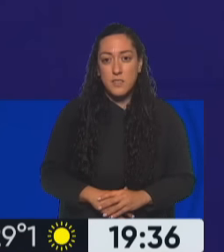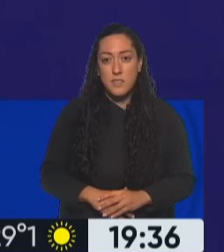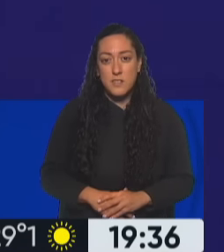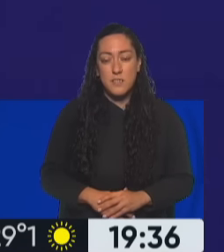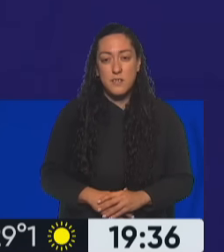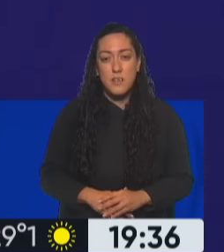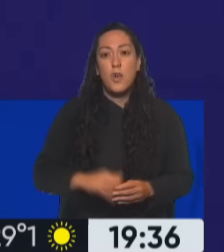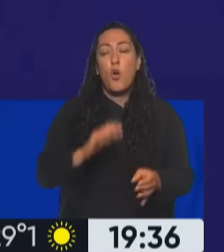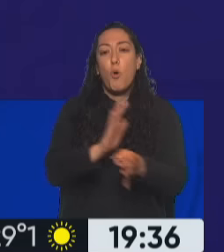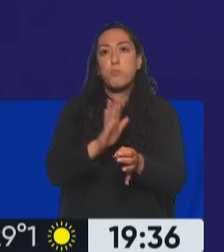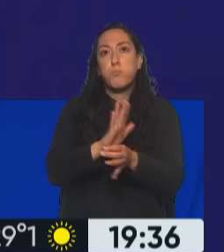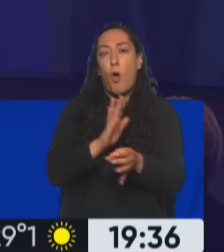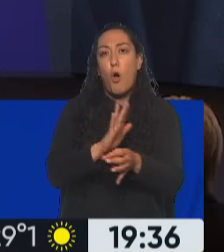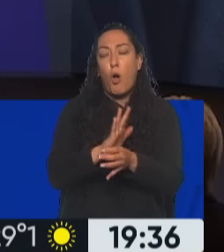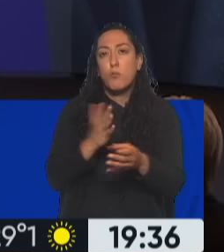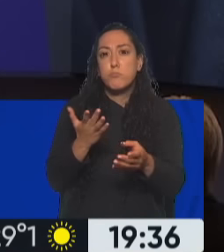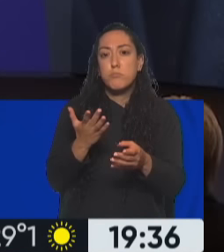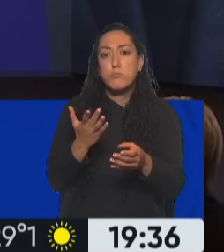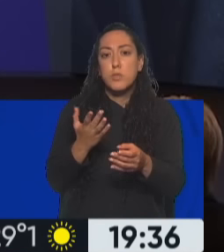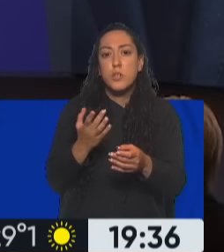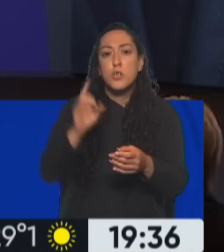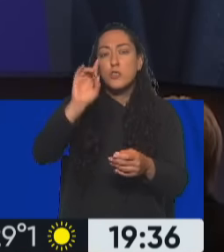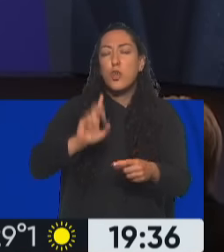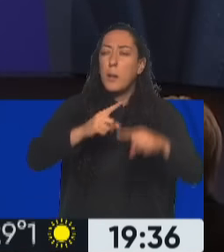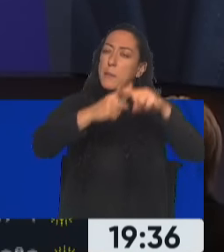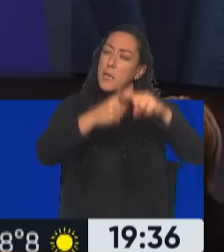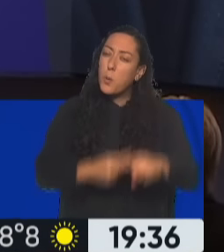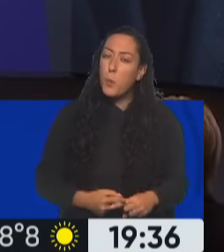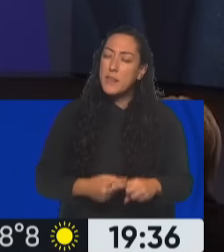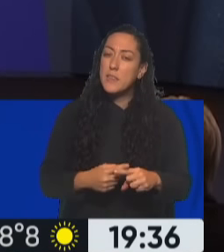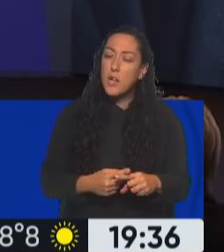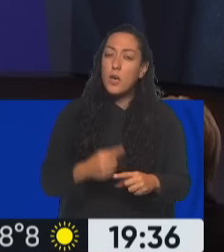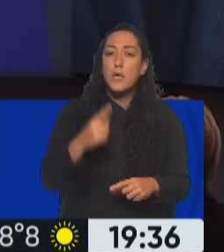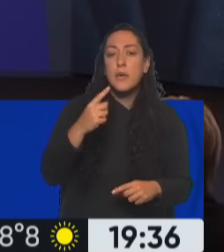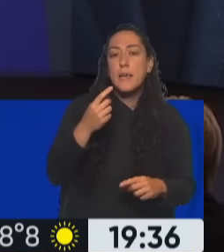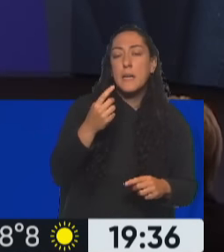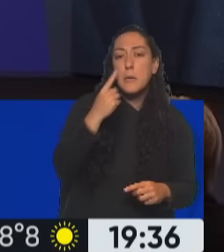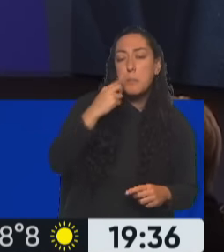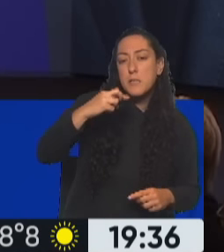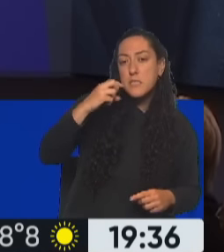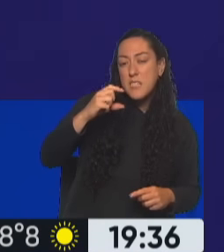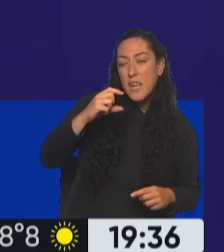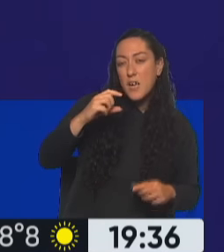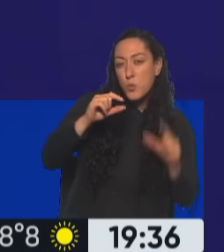arbitrario que solamente hagan la cuenta con el índice de precios.